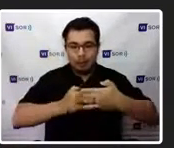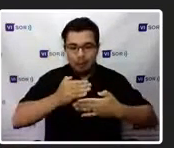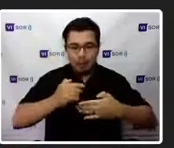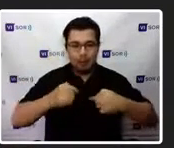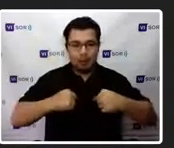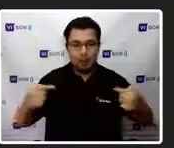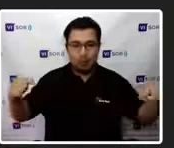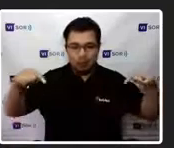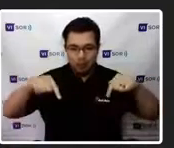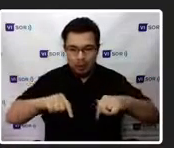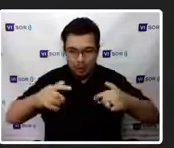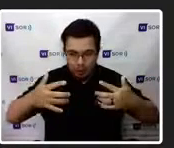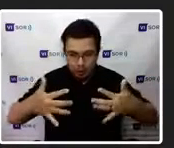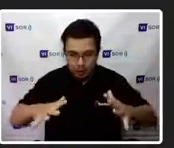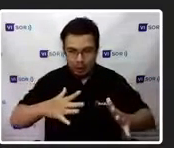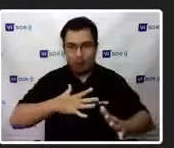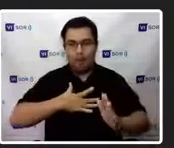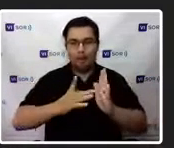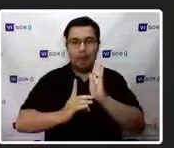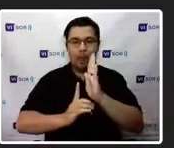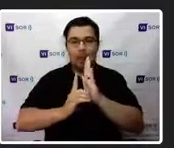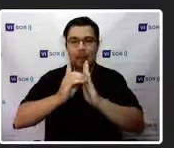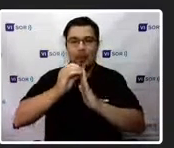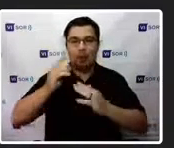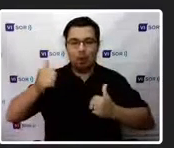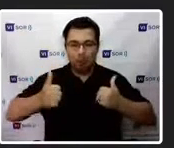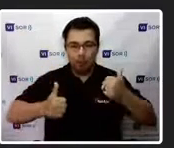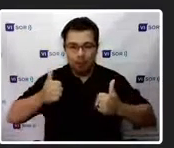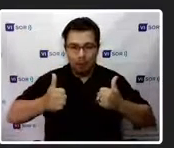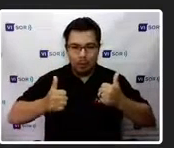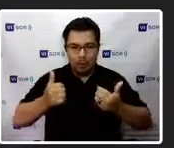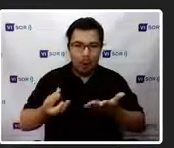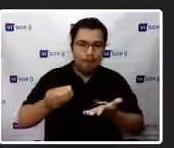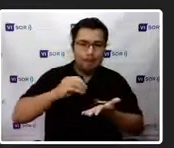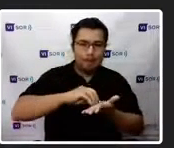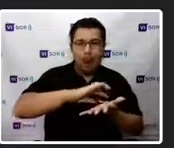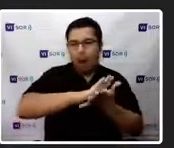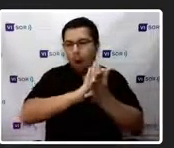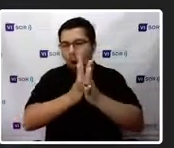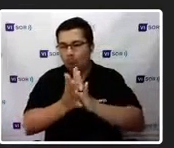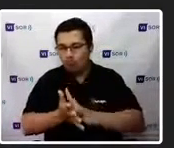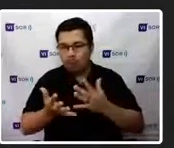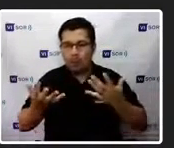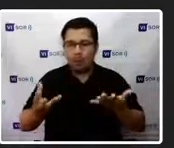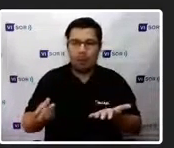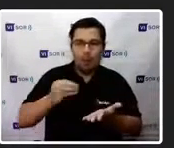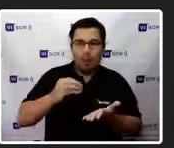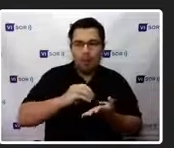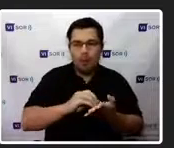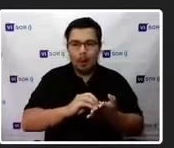mi desarrollo profesional un poco más completo, más acabado, ya desarrollándome laboralmente,